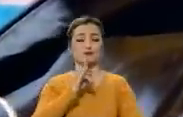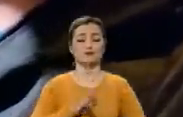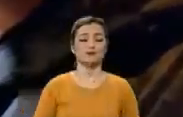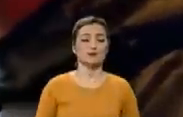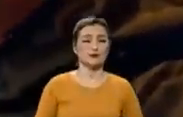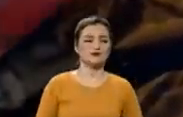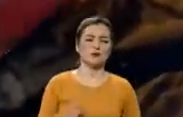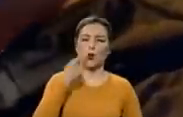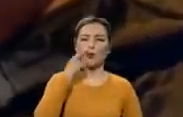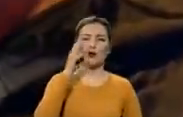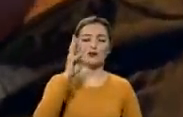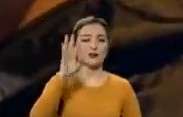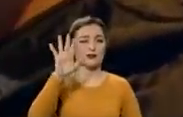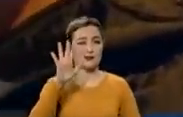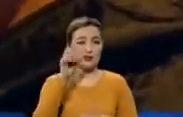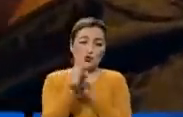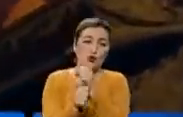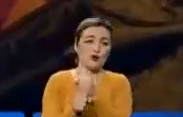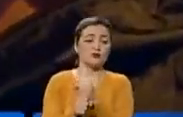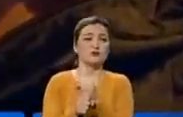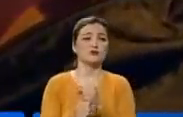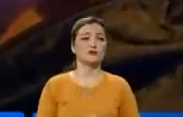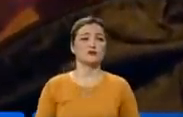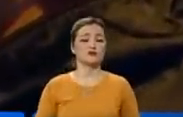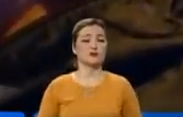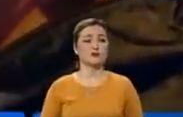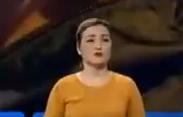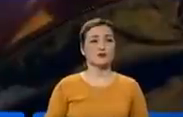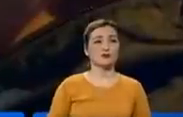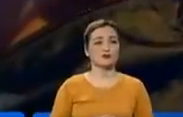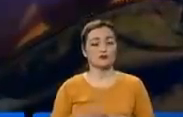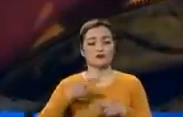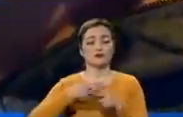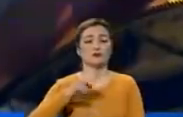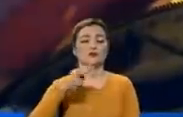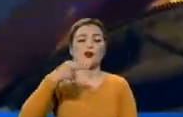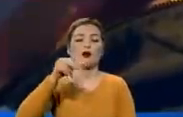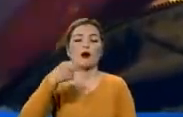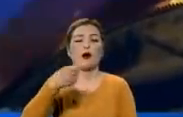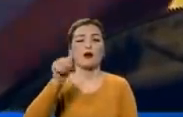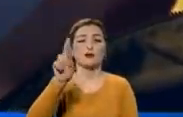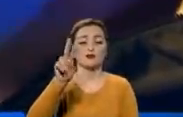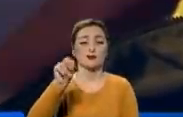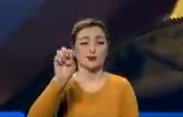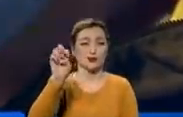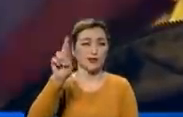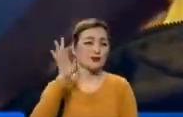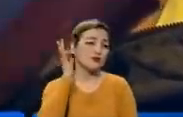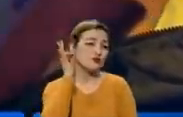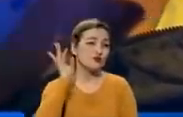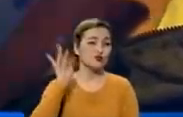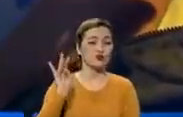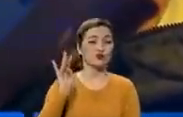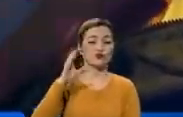entre las edades de unos 65 años, su nombre es Tom Carner y su esposa se